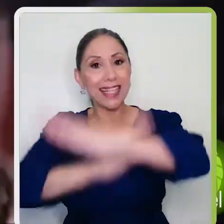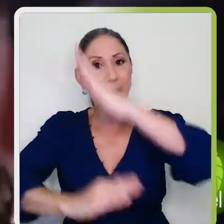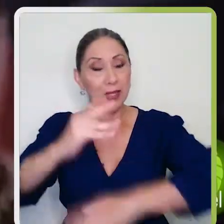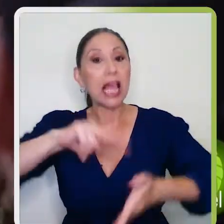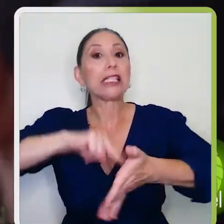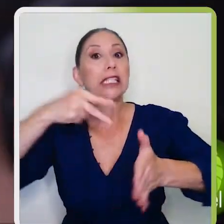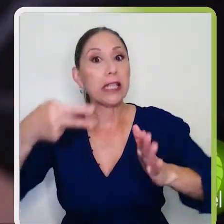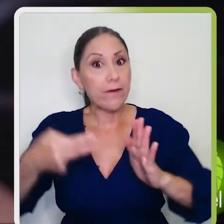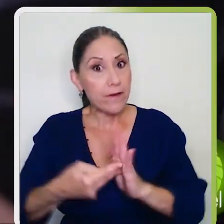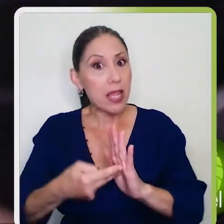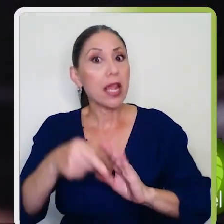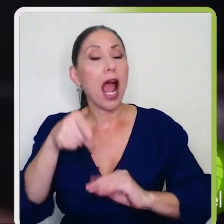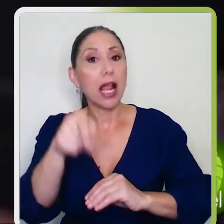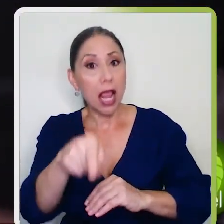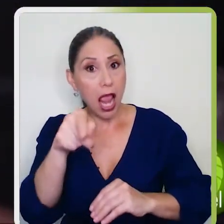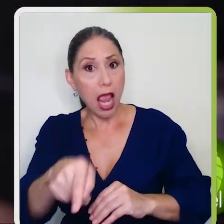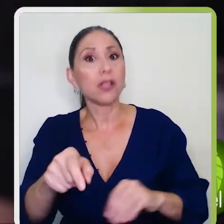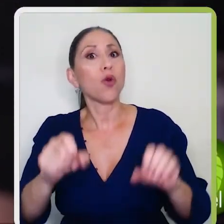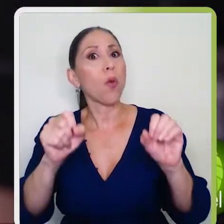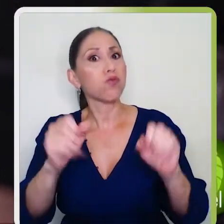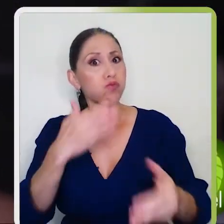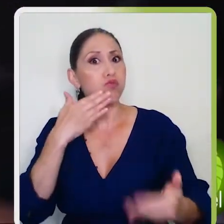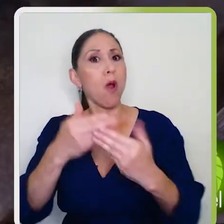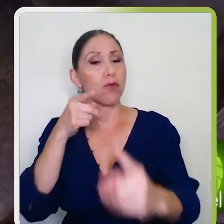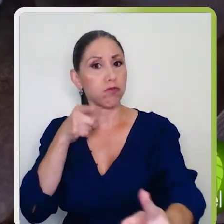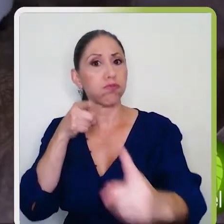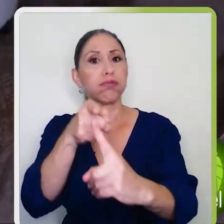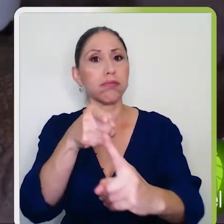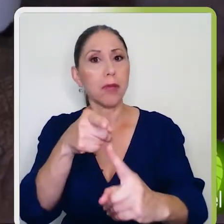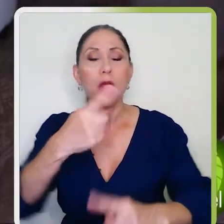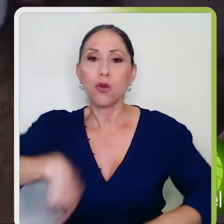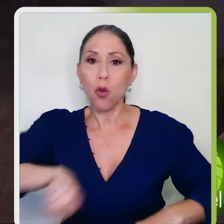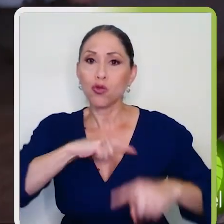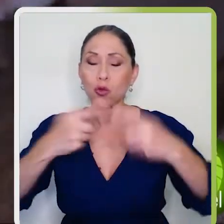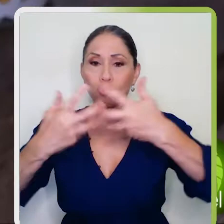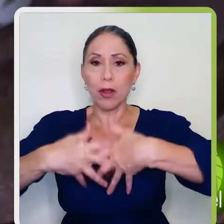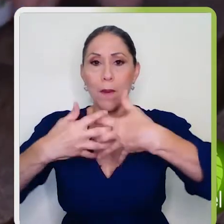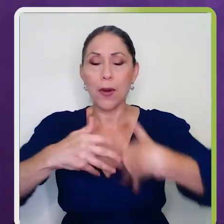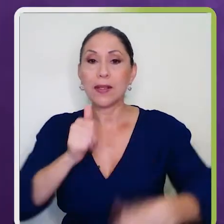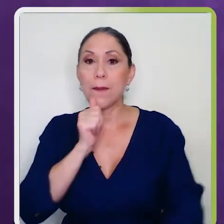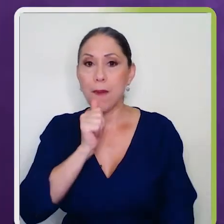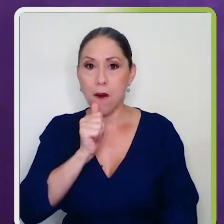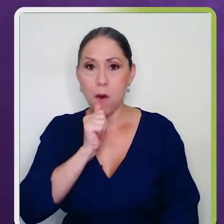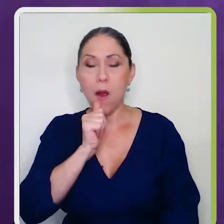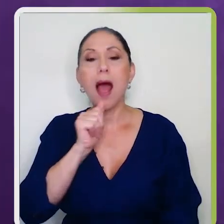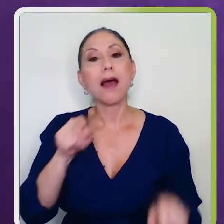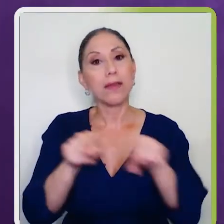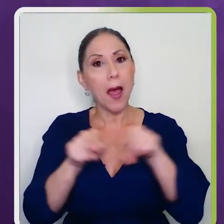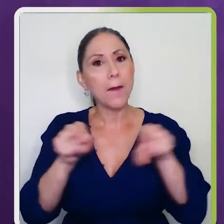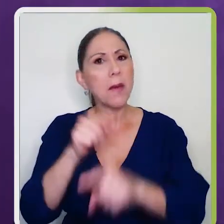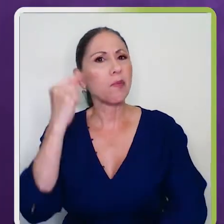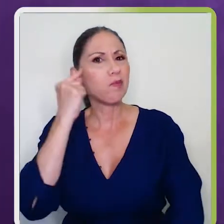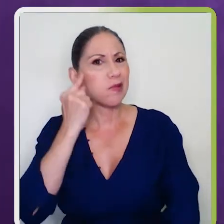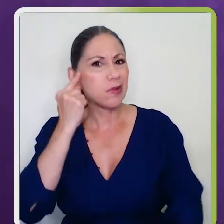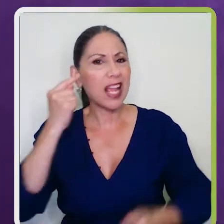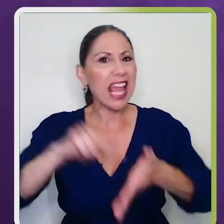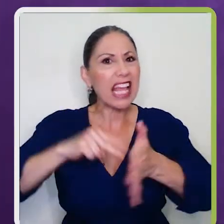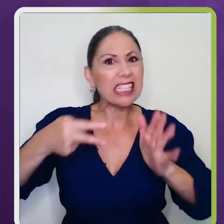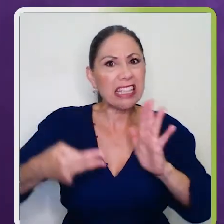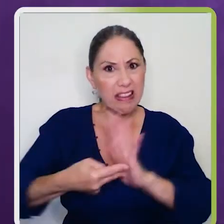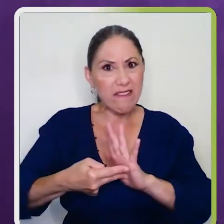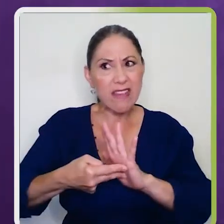nicho bastante amplio. Y nosotros como empresa privada hemos pues estado analizando también qué significa